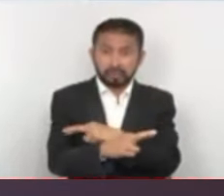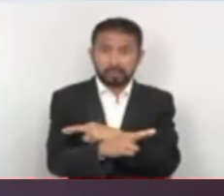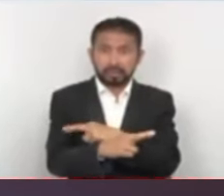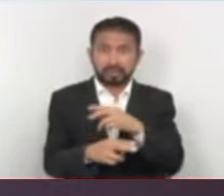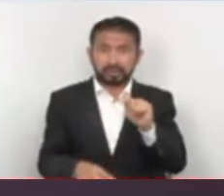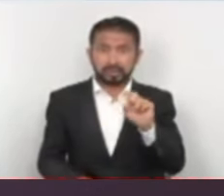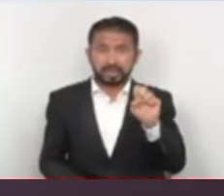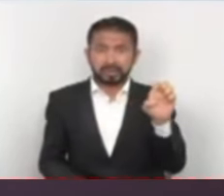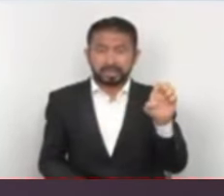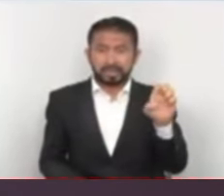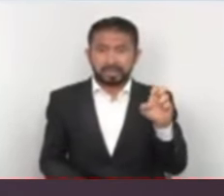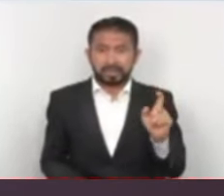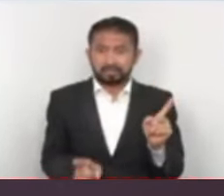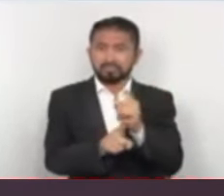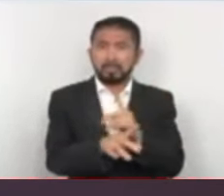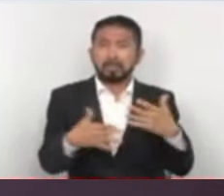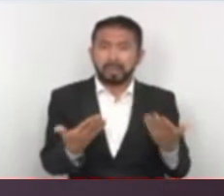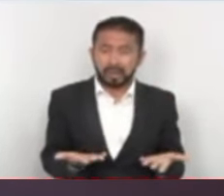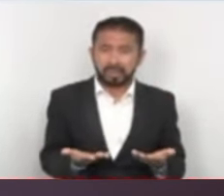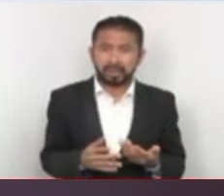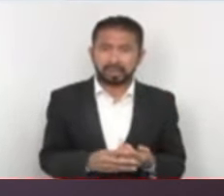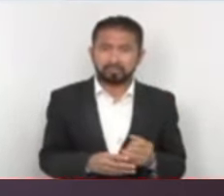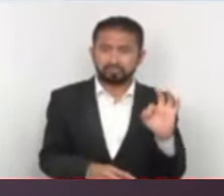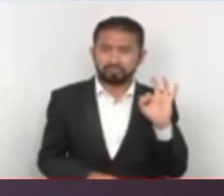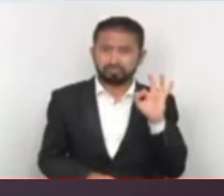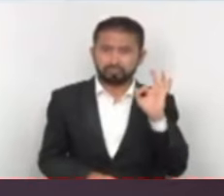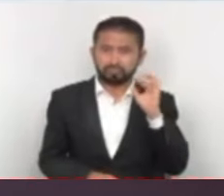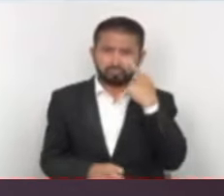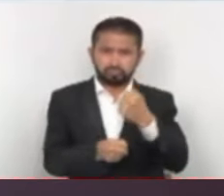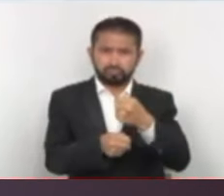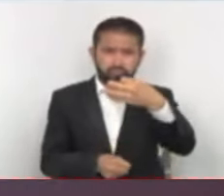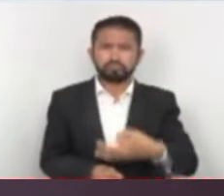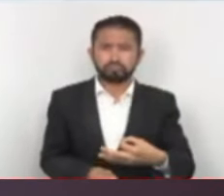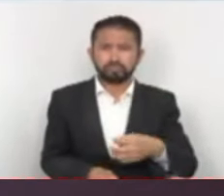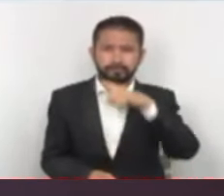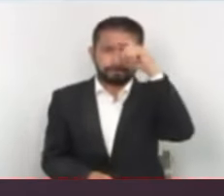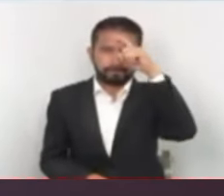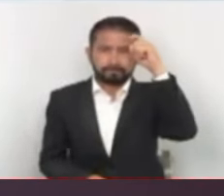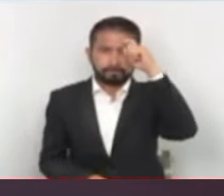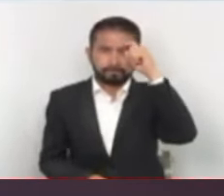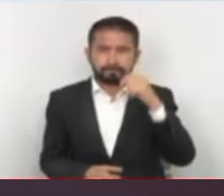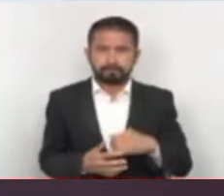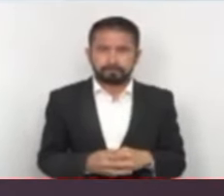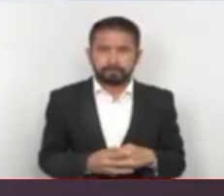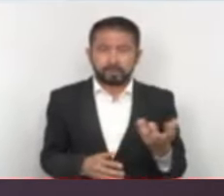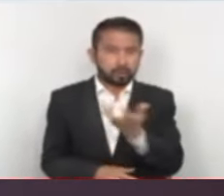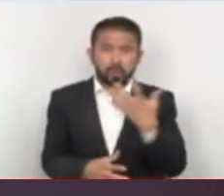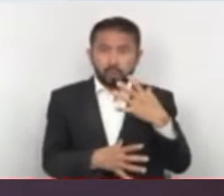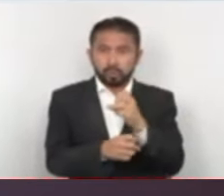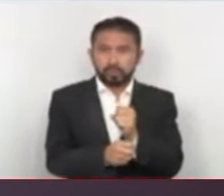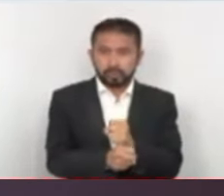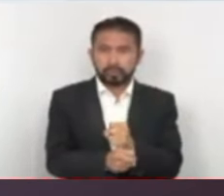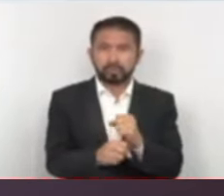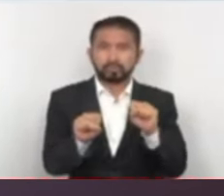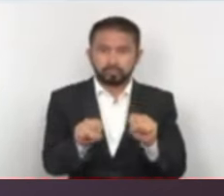el tribunal necesita para que tenga esa certeza y para que tenga esa credibilidad